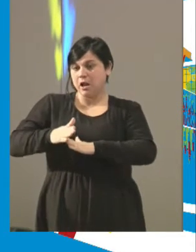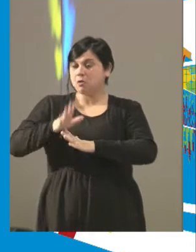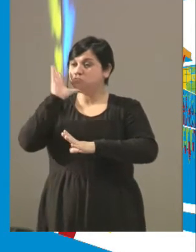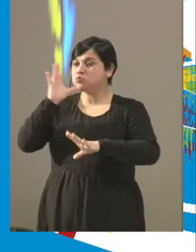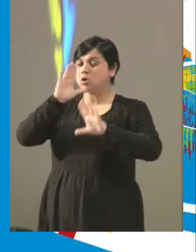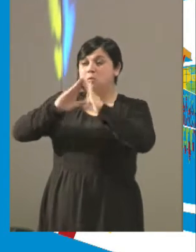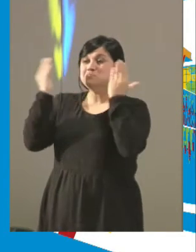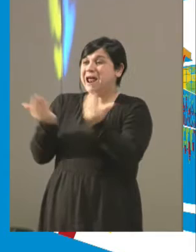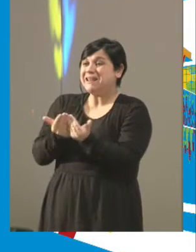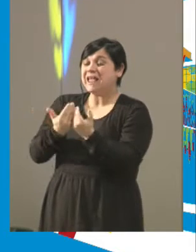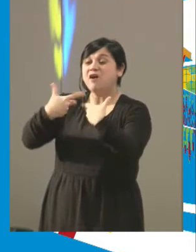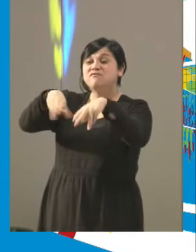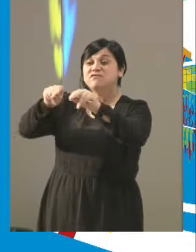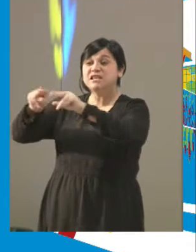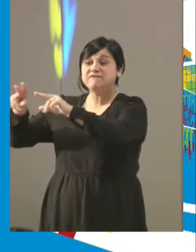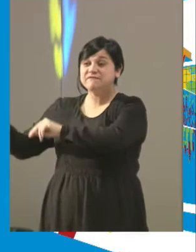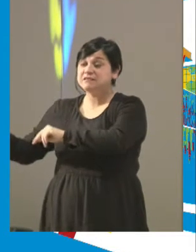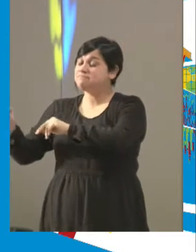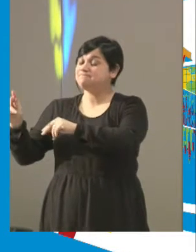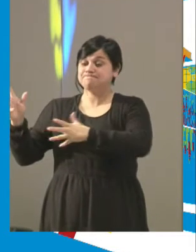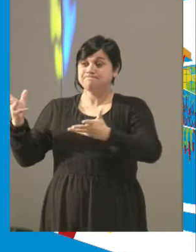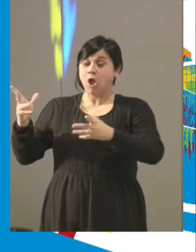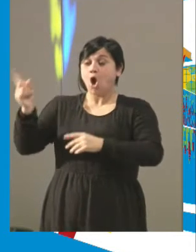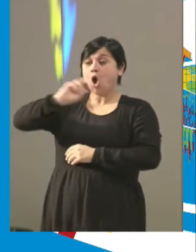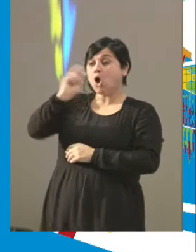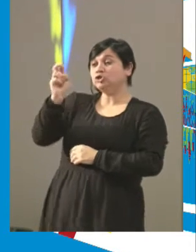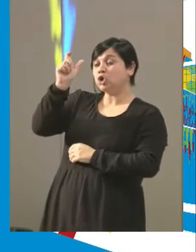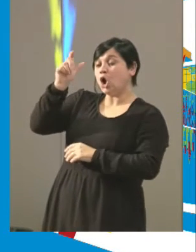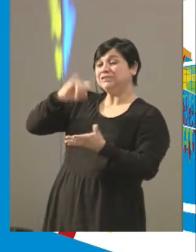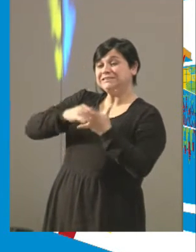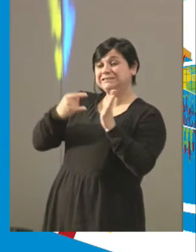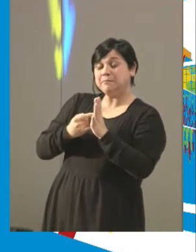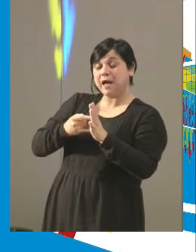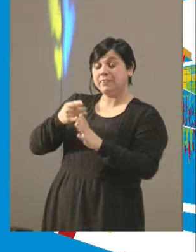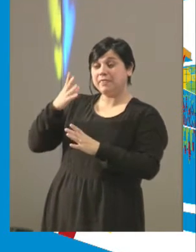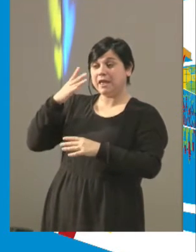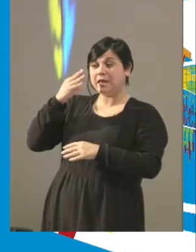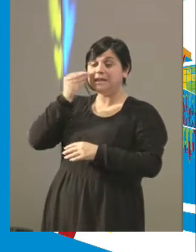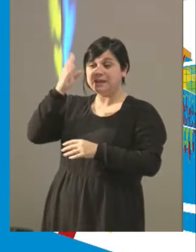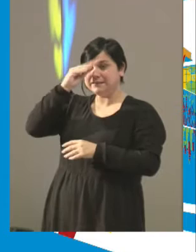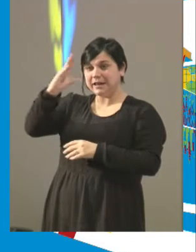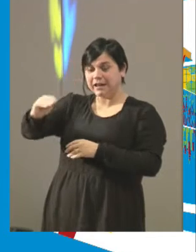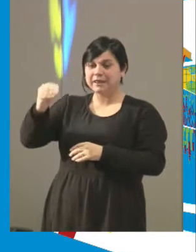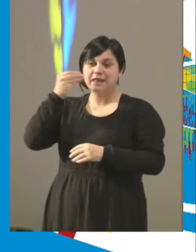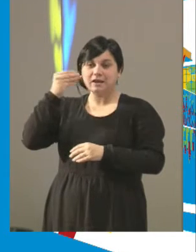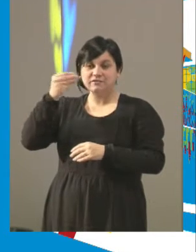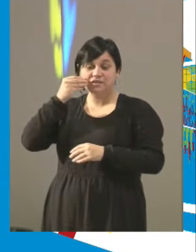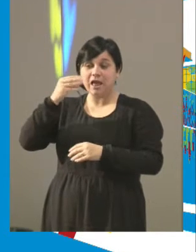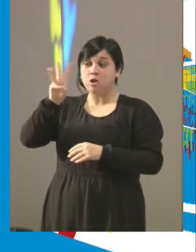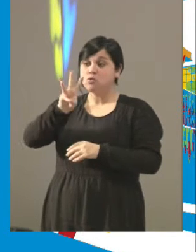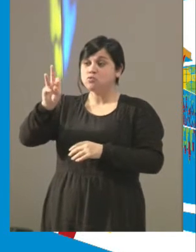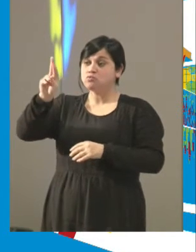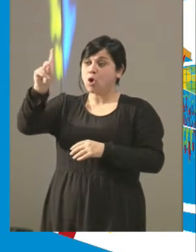planeta finito, ¿vale? Como ya predijo otro sistema de inteligencia artificial, Word3, en el